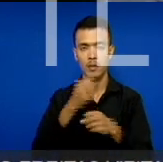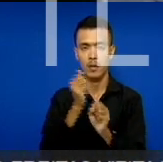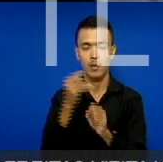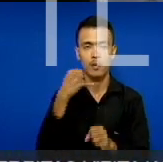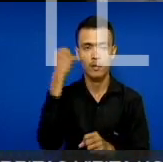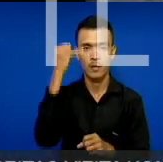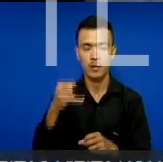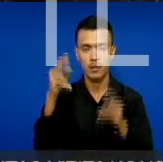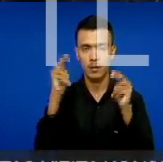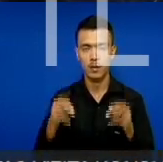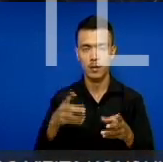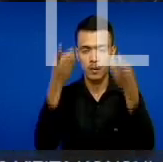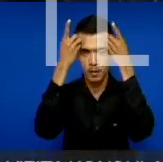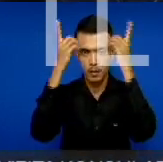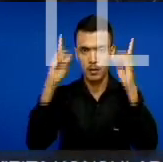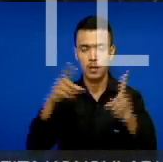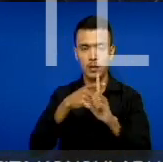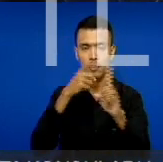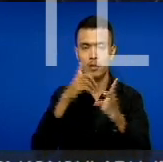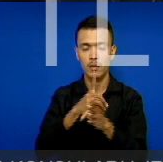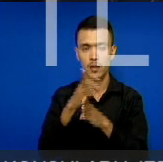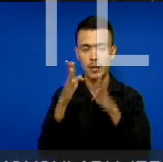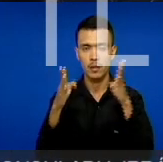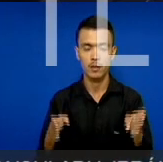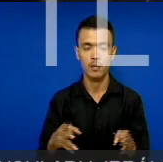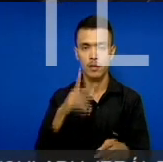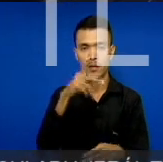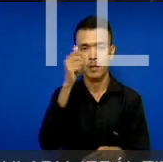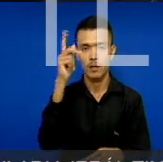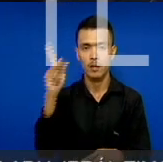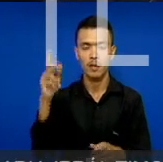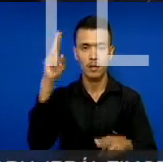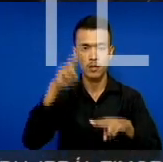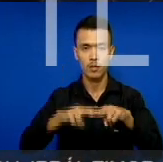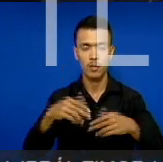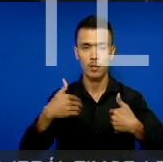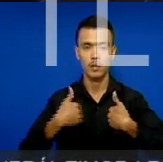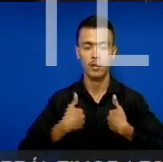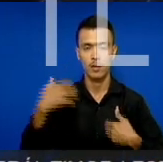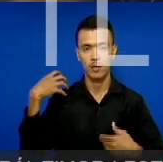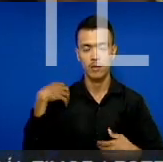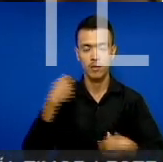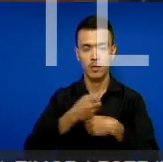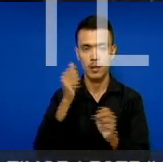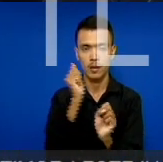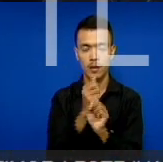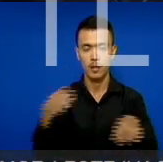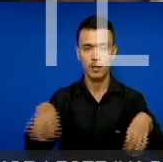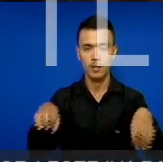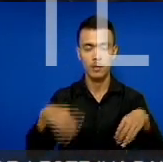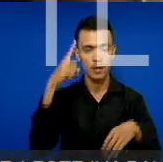comisario. Kak so bele tur iha kanto halo servisu administrasau. Tamba